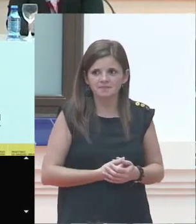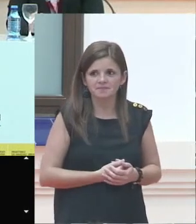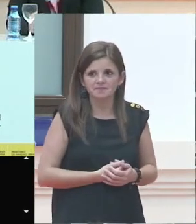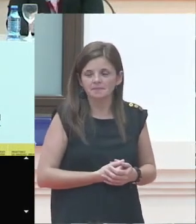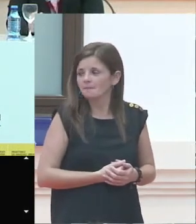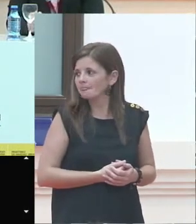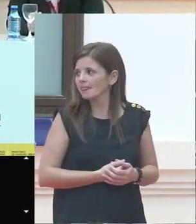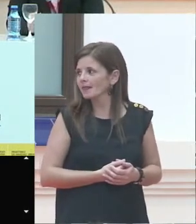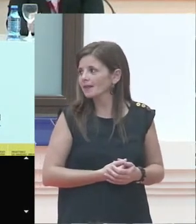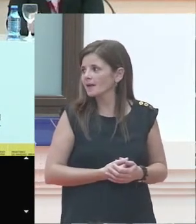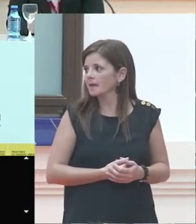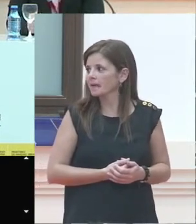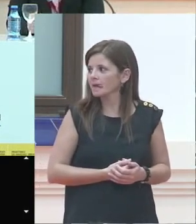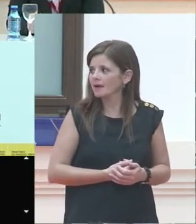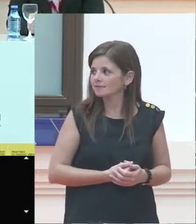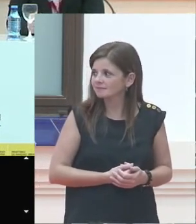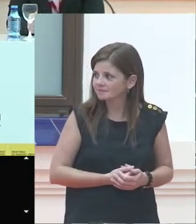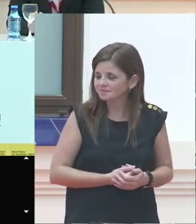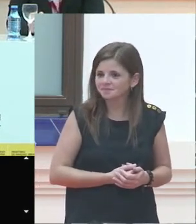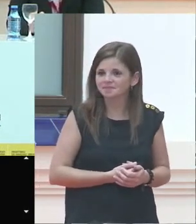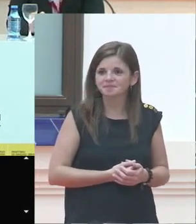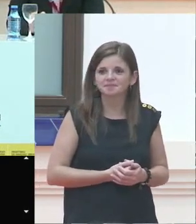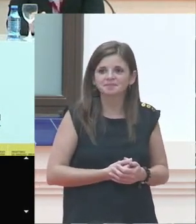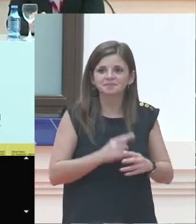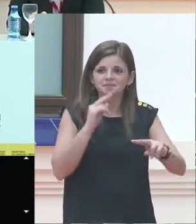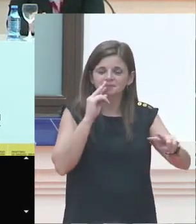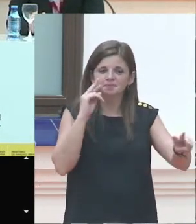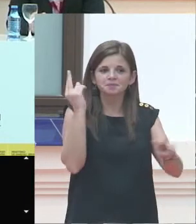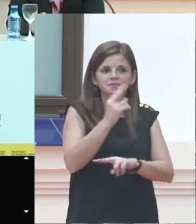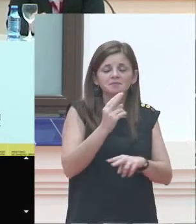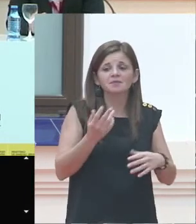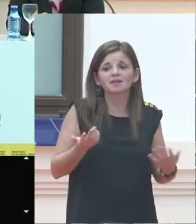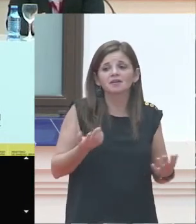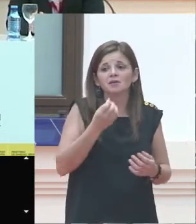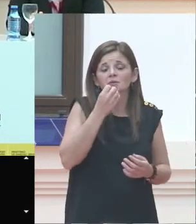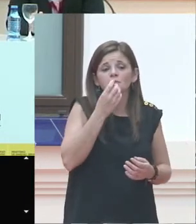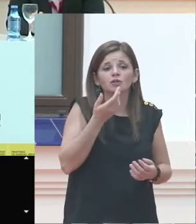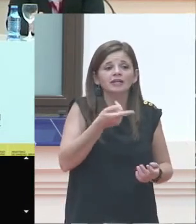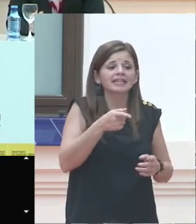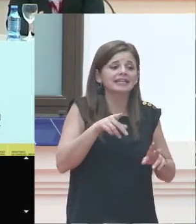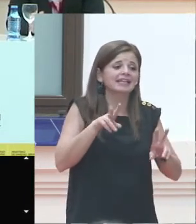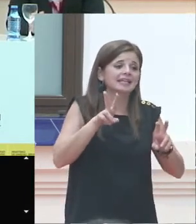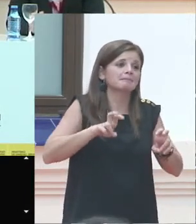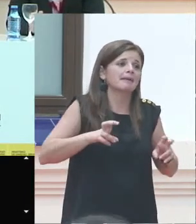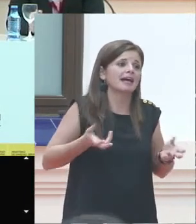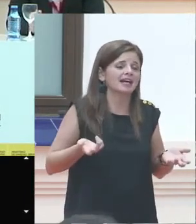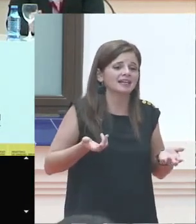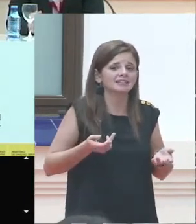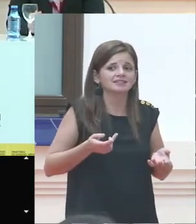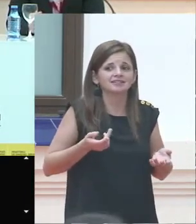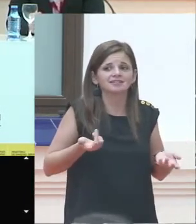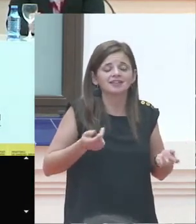vista legislativo, ¿a quién pertenecen? ¿Al cliente o al propietario de la aplicación que la tiene en la nube?